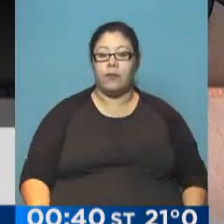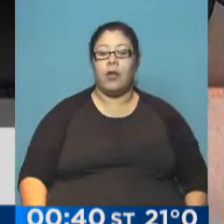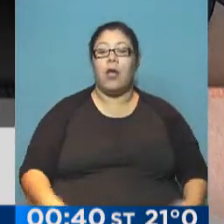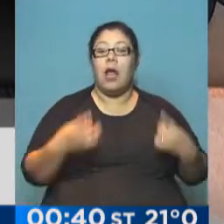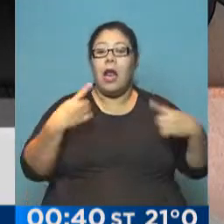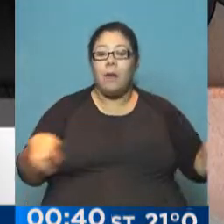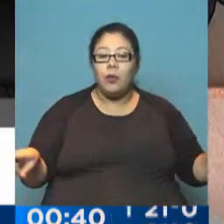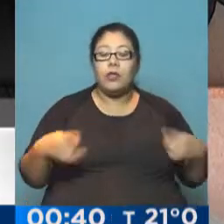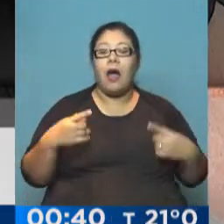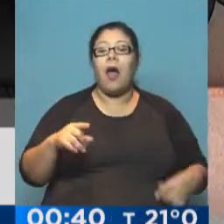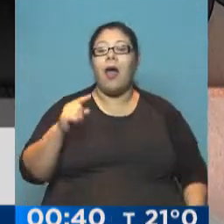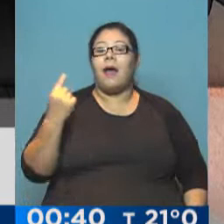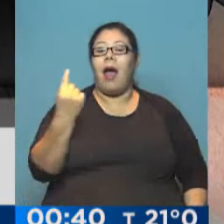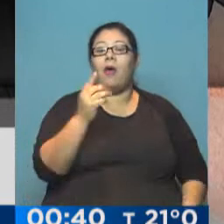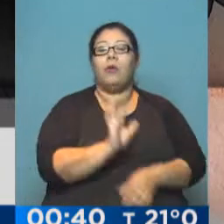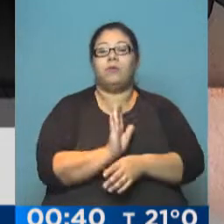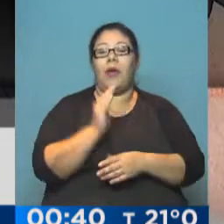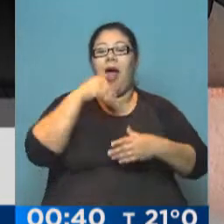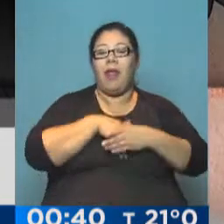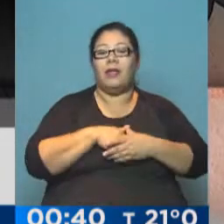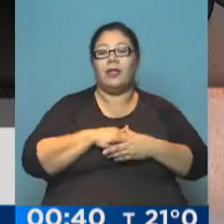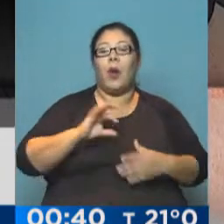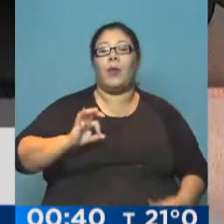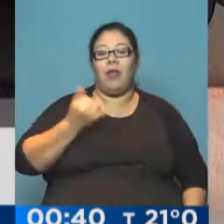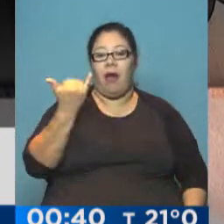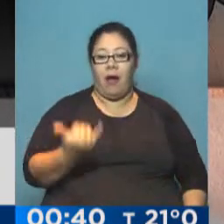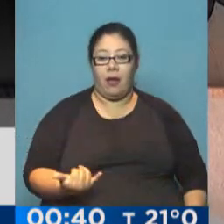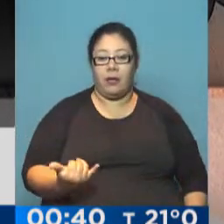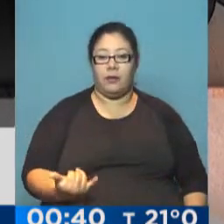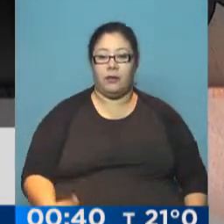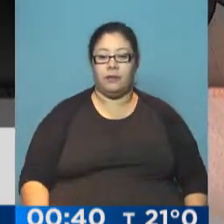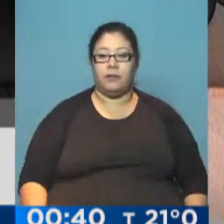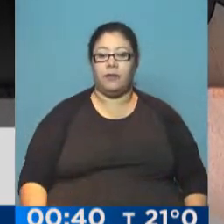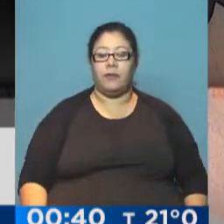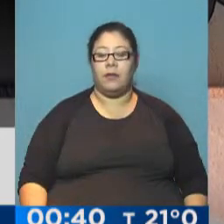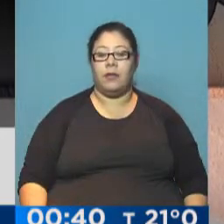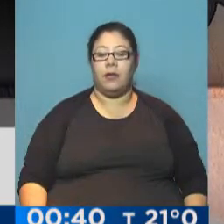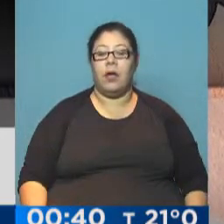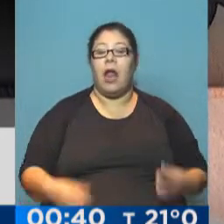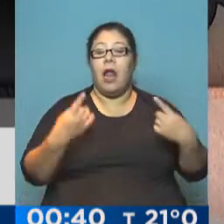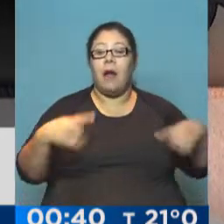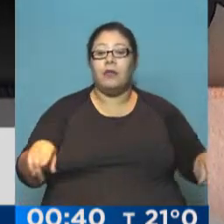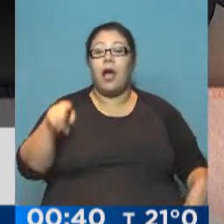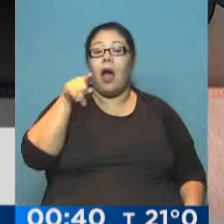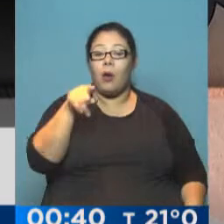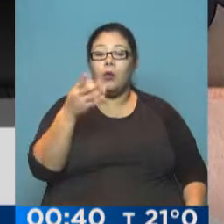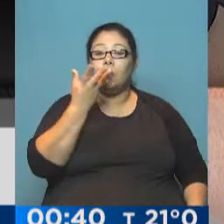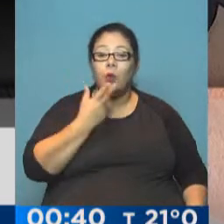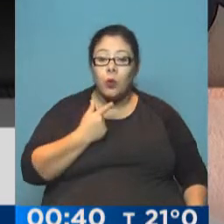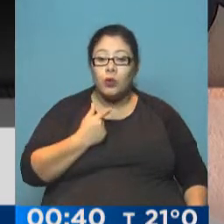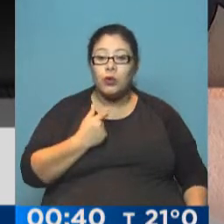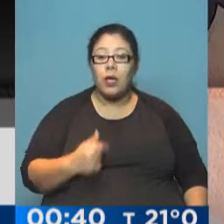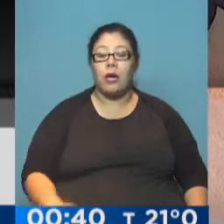find other musicians that like the same kind of music you like. And keep rehearsing,